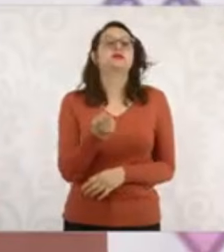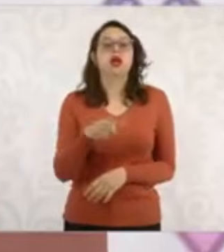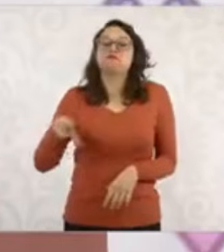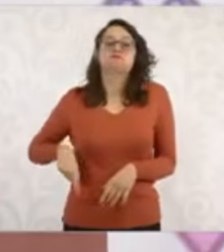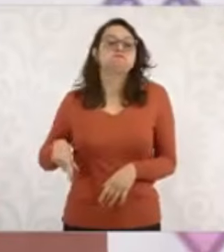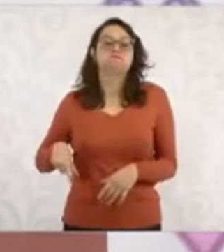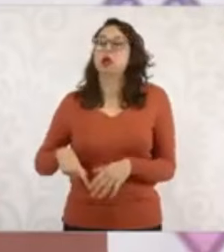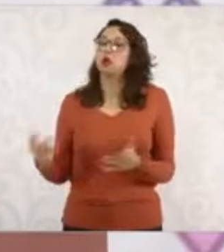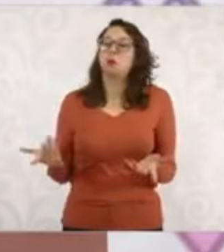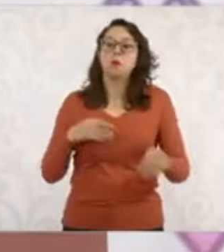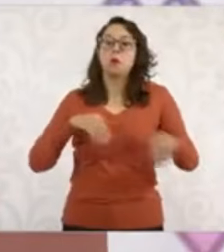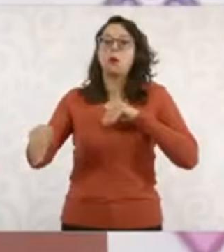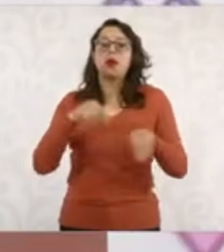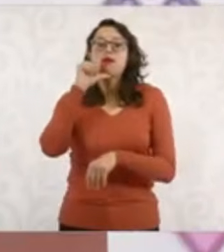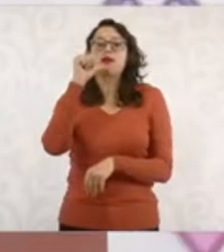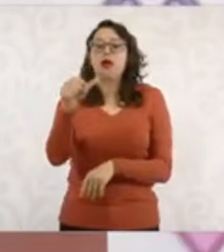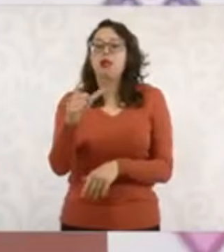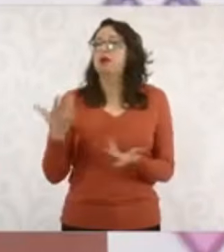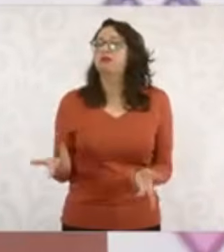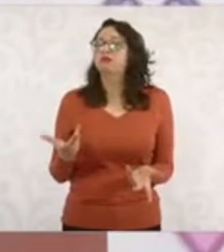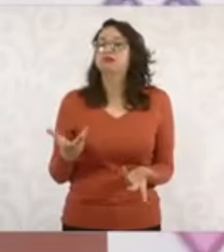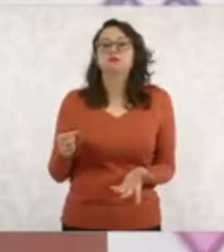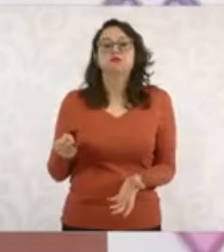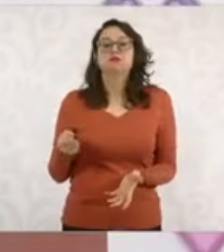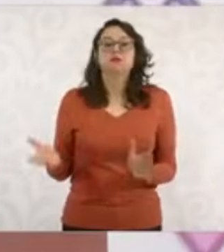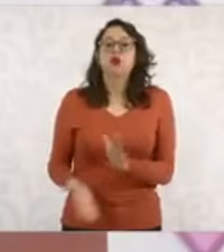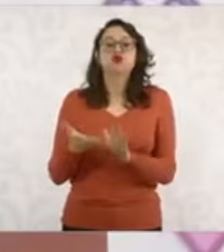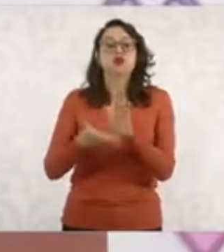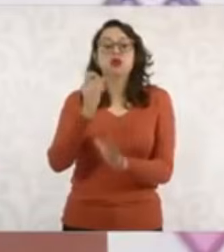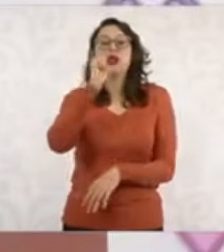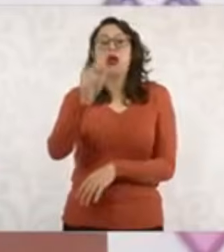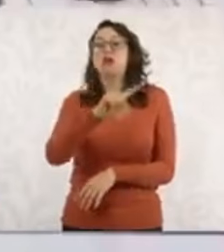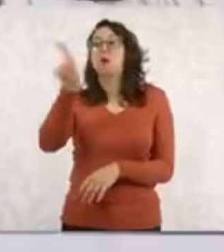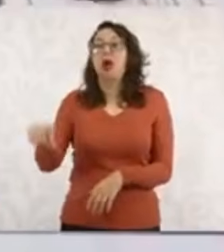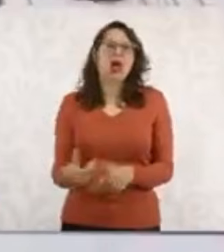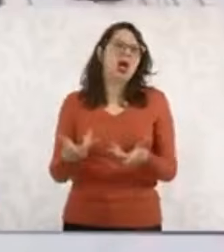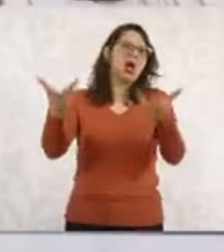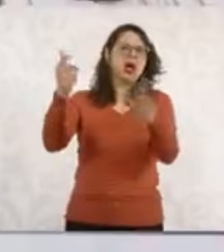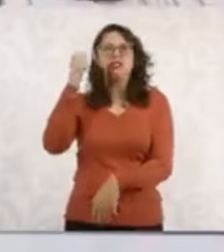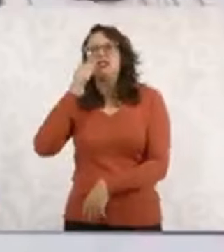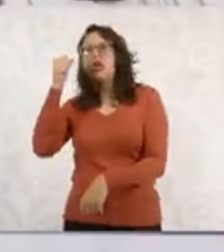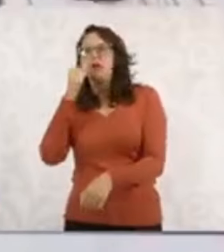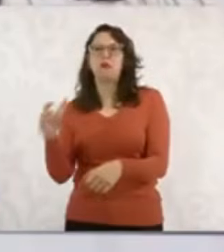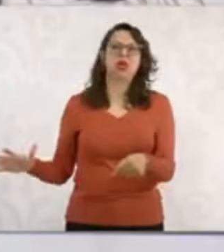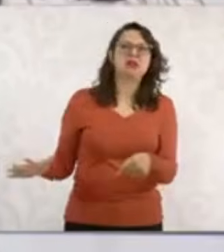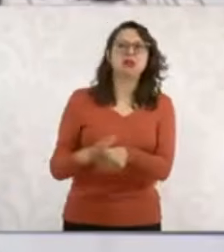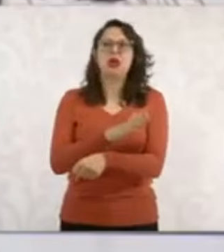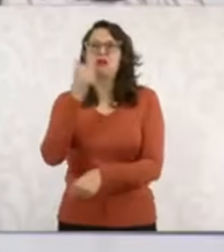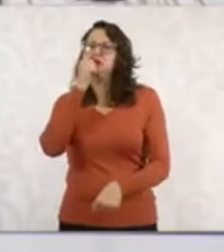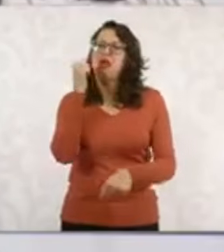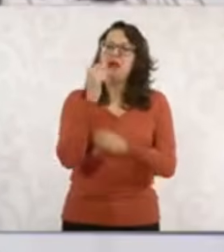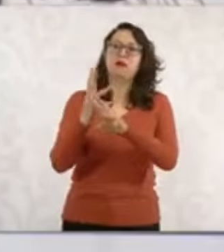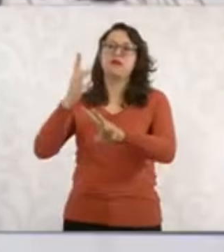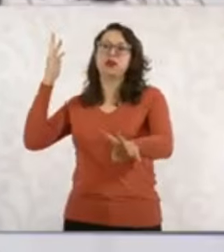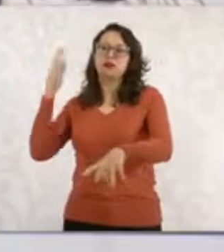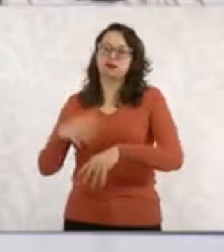IMSS. Y después preguntan por qué están saturados los hospitales del IMSS. Bueno, pues es que en 46 años, con el crecimiento de